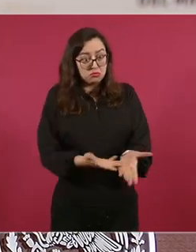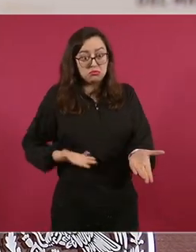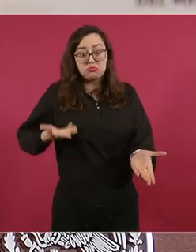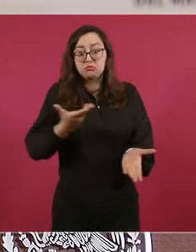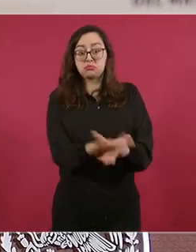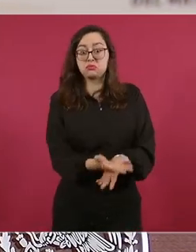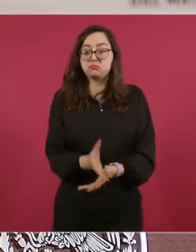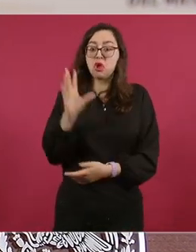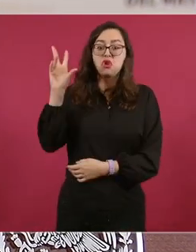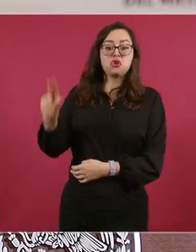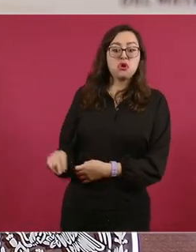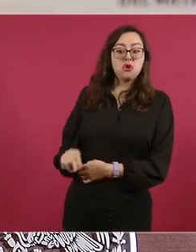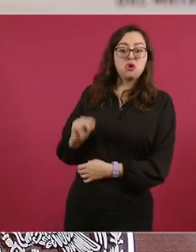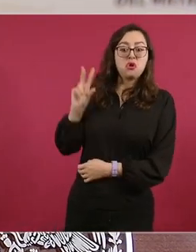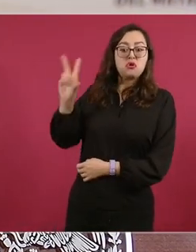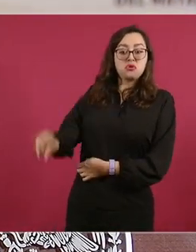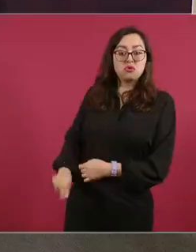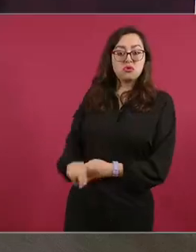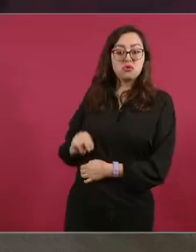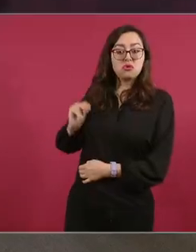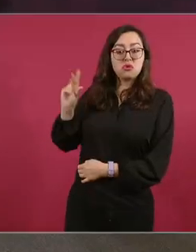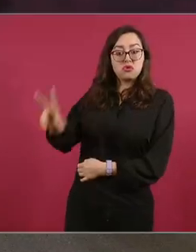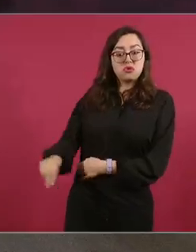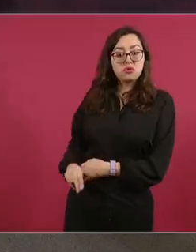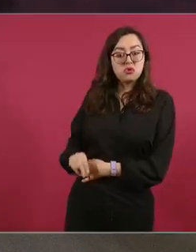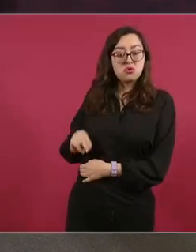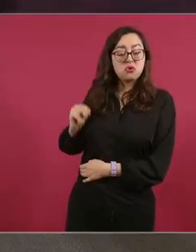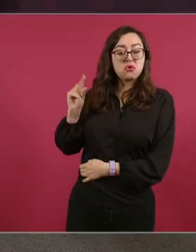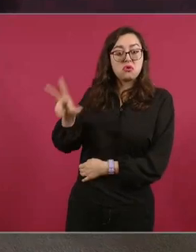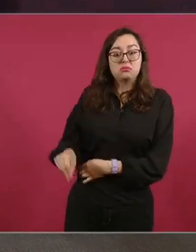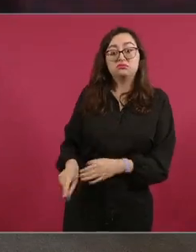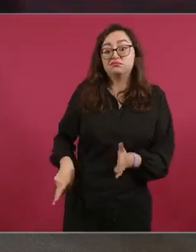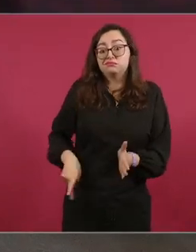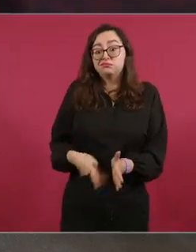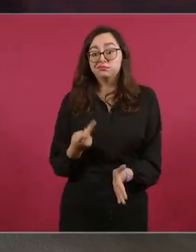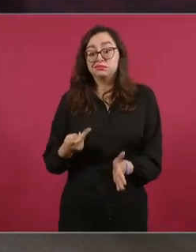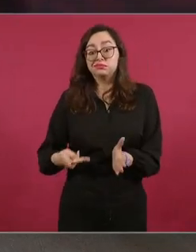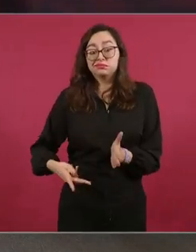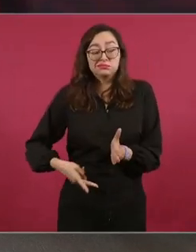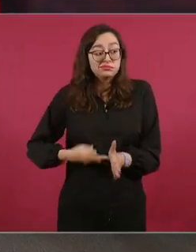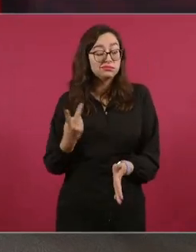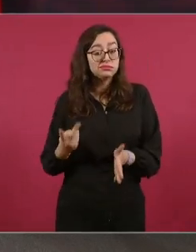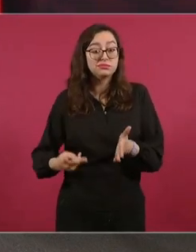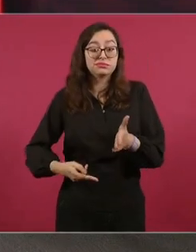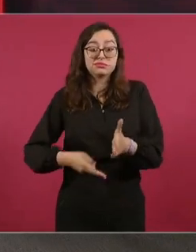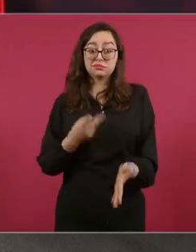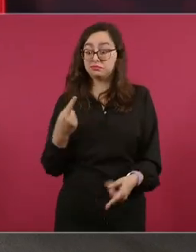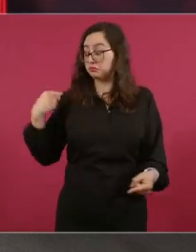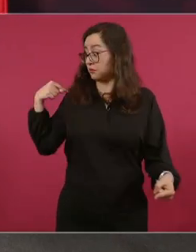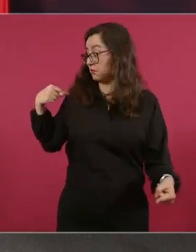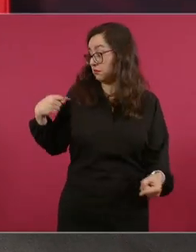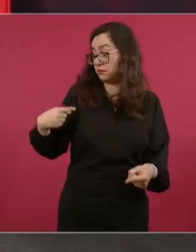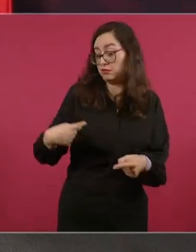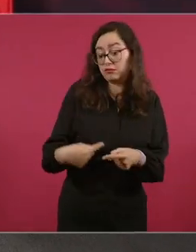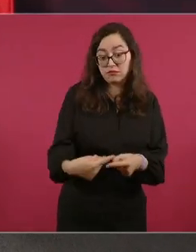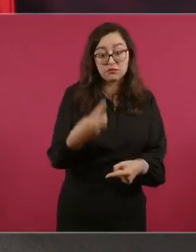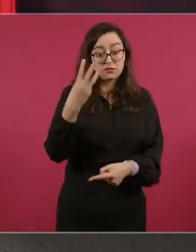antes, pero ha habido un bloqueo permanente,